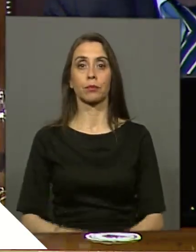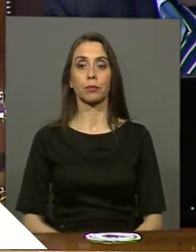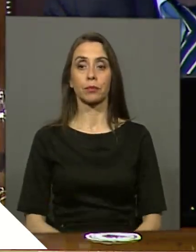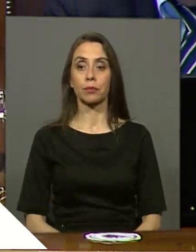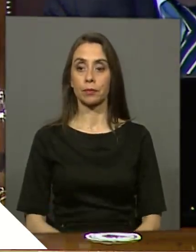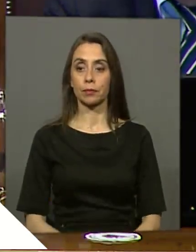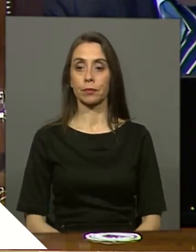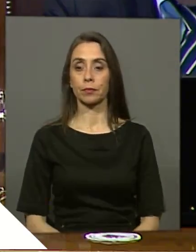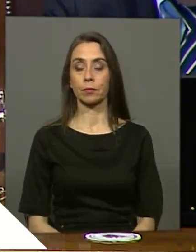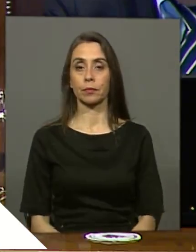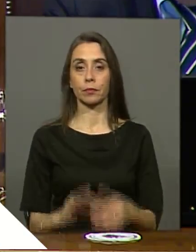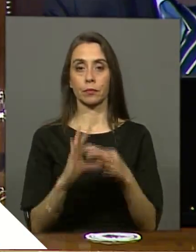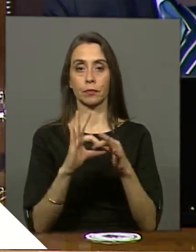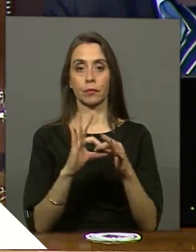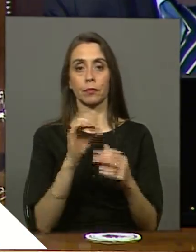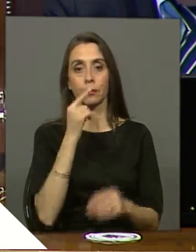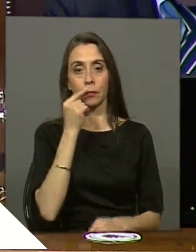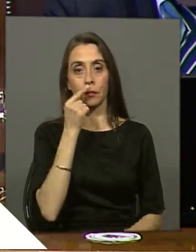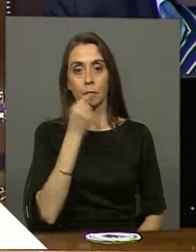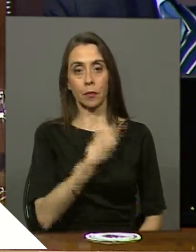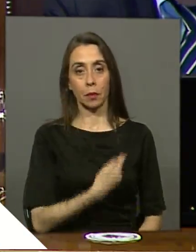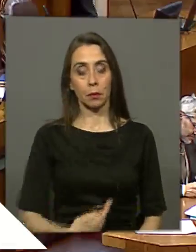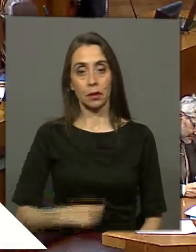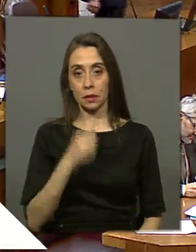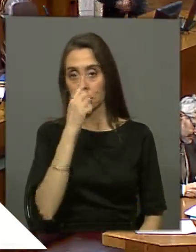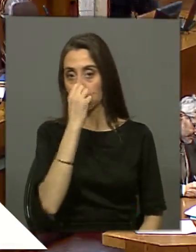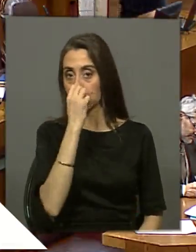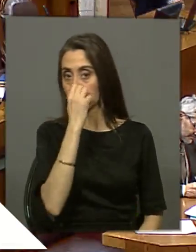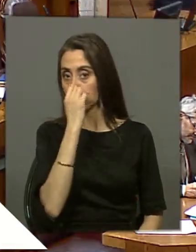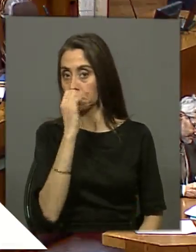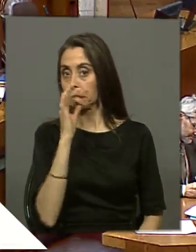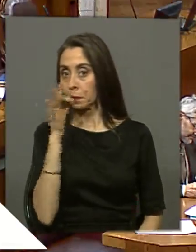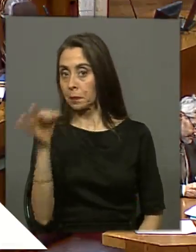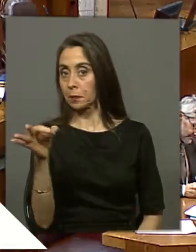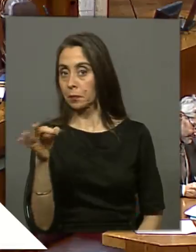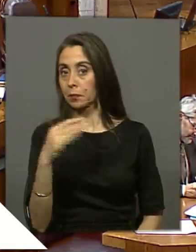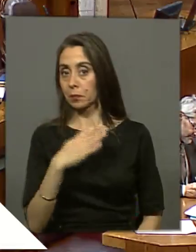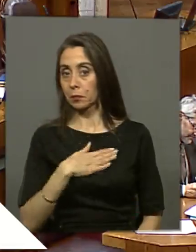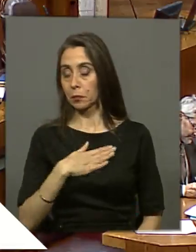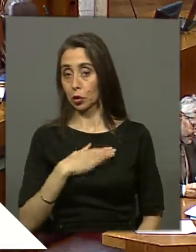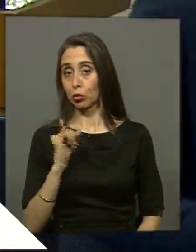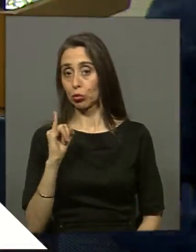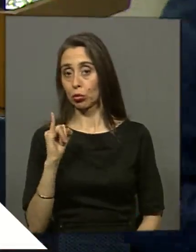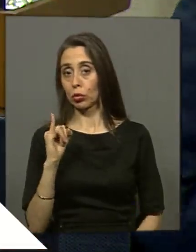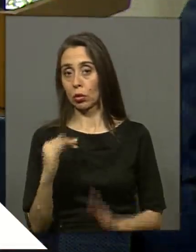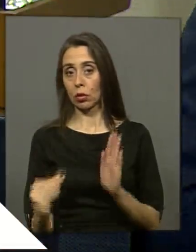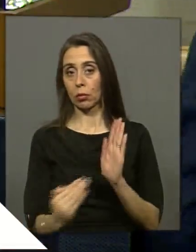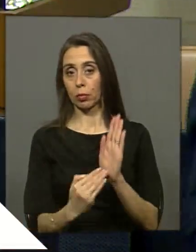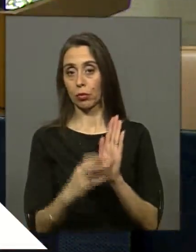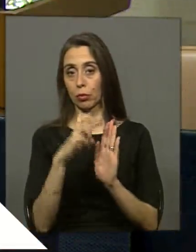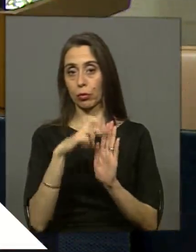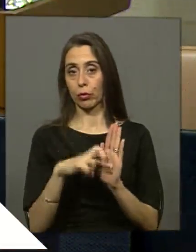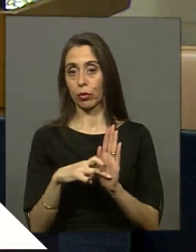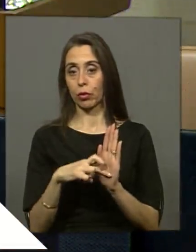gracias presidente presidente para manifestar mi apoyo a este proyecto